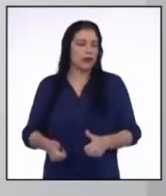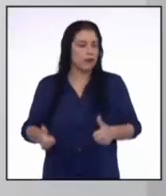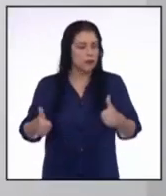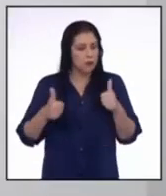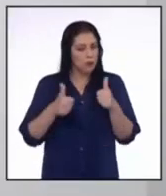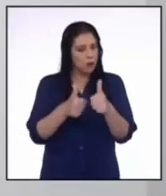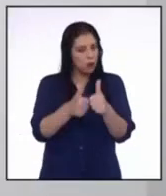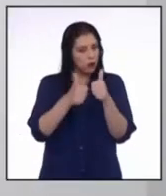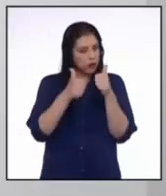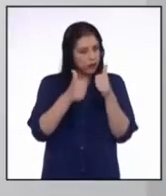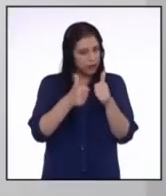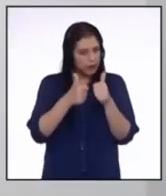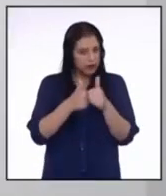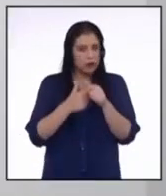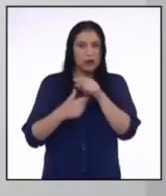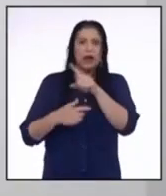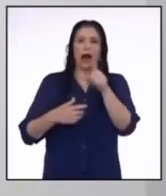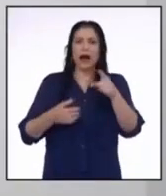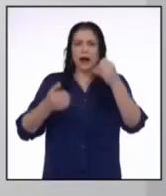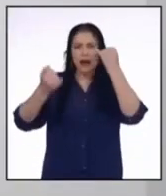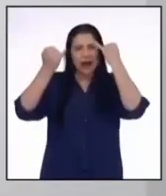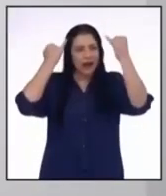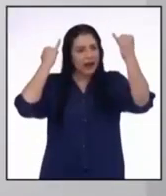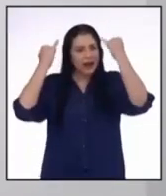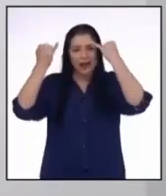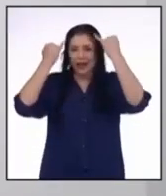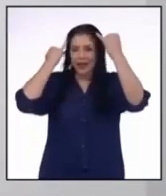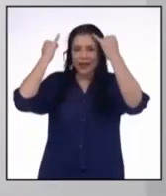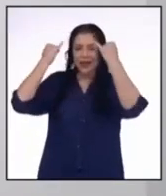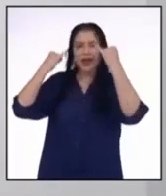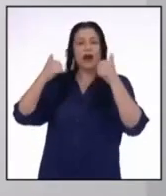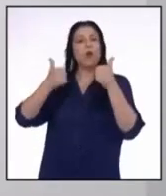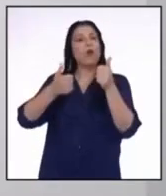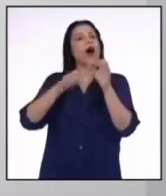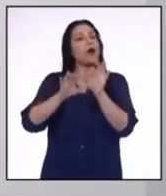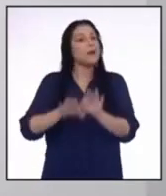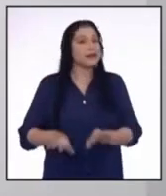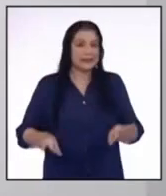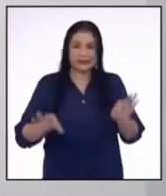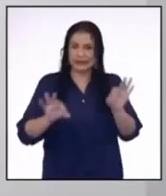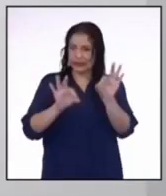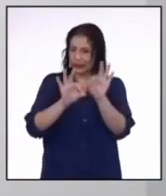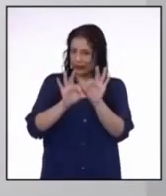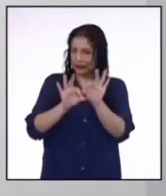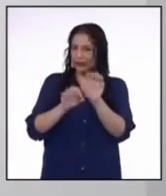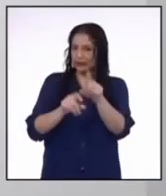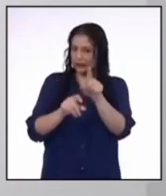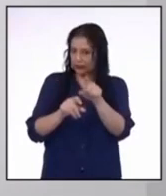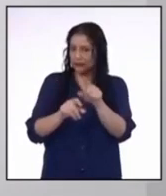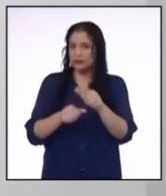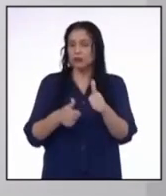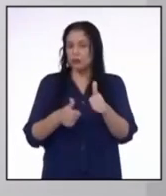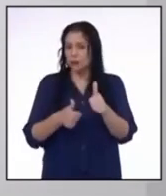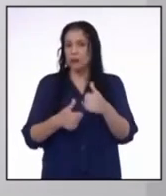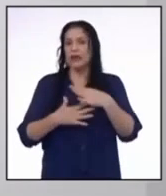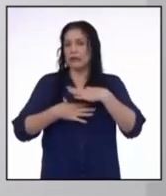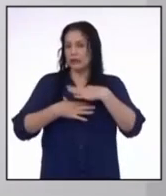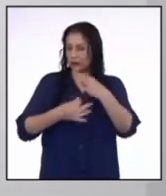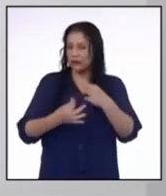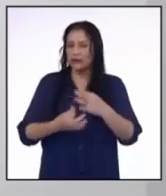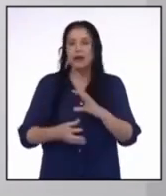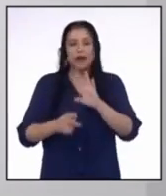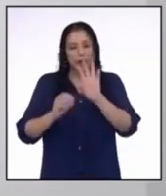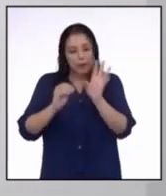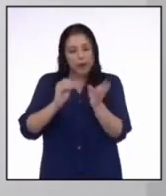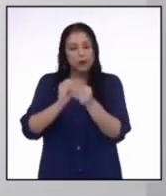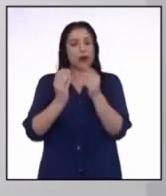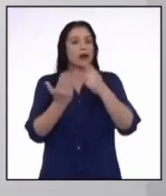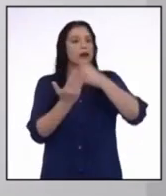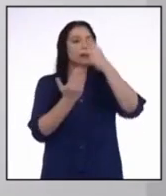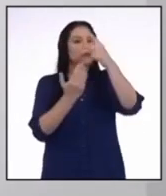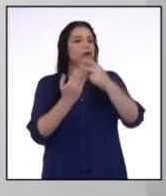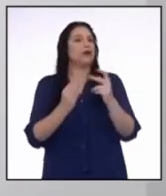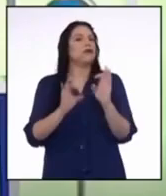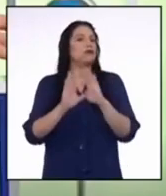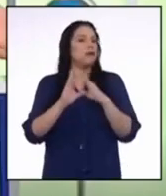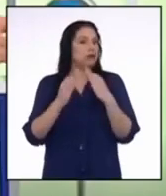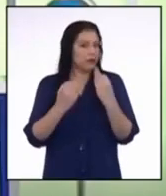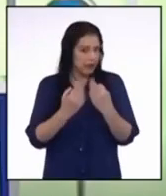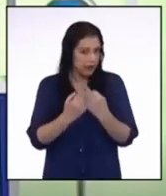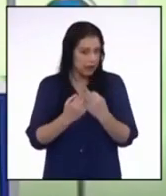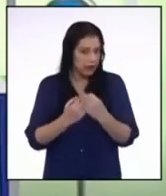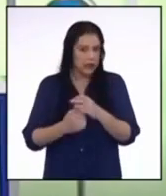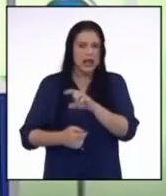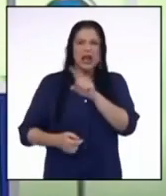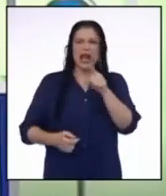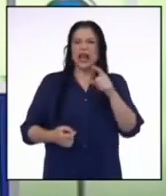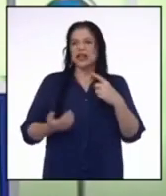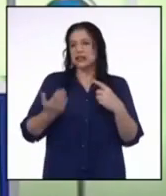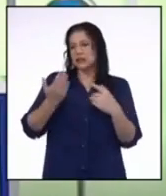Muy bien, han surgido ideas muy interesantes e importantes para incluir en el plan familiar.